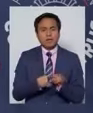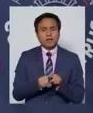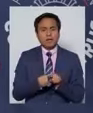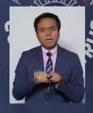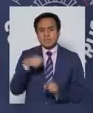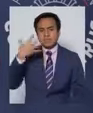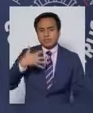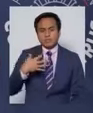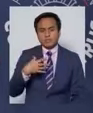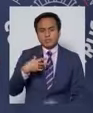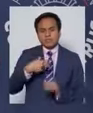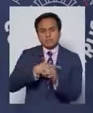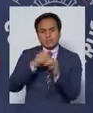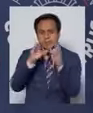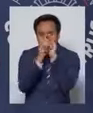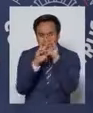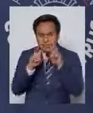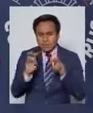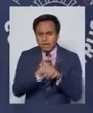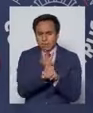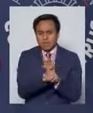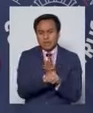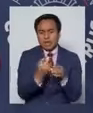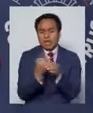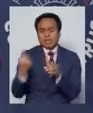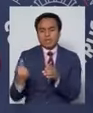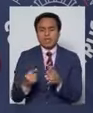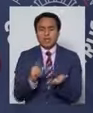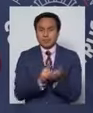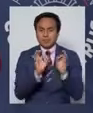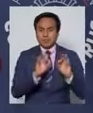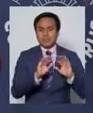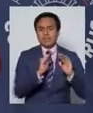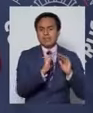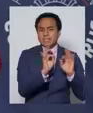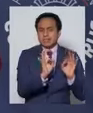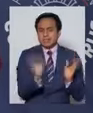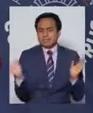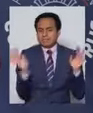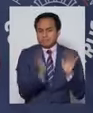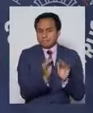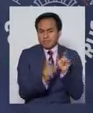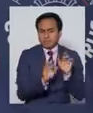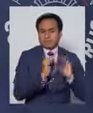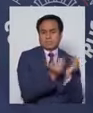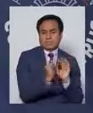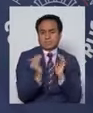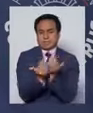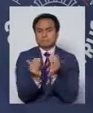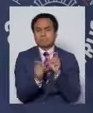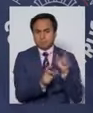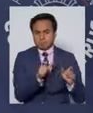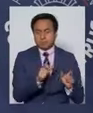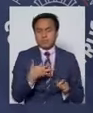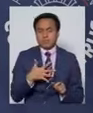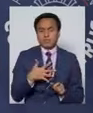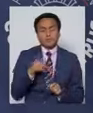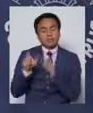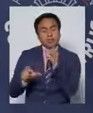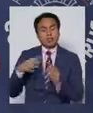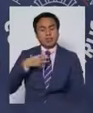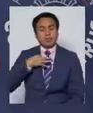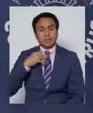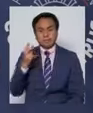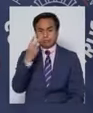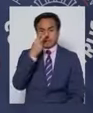cantidad importante de exámenes, de aislar. Para eso están las residencias, que han crecido mucho estos últimos días y la ciudadanía ha podido ver